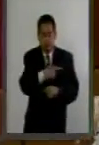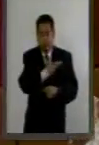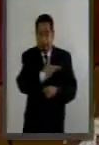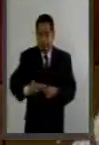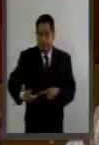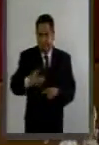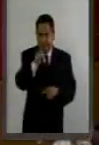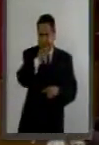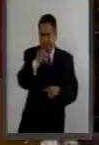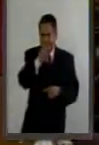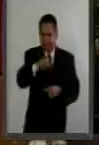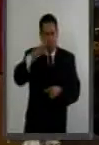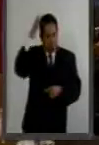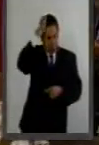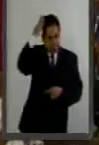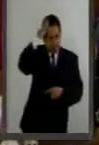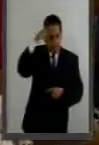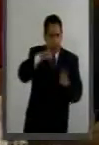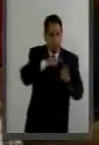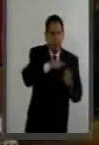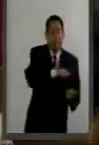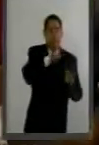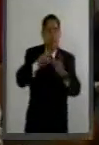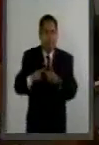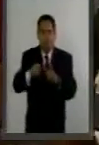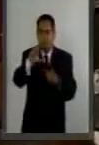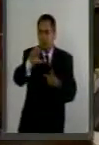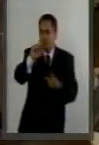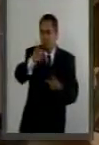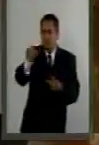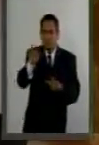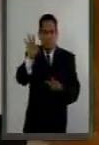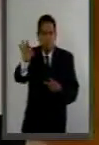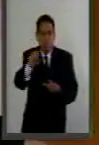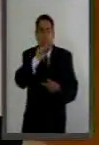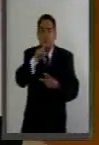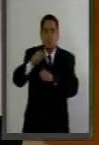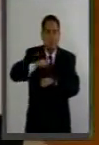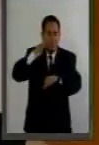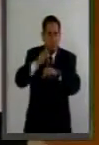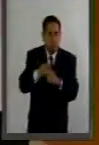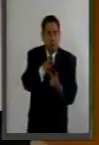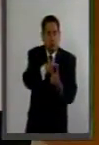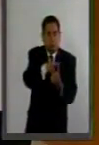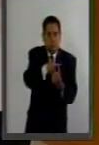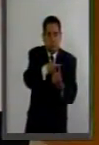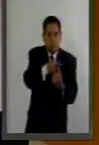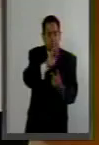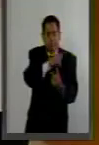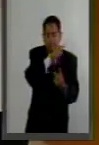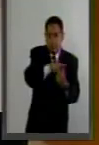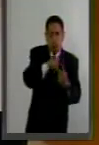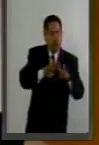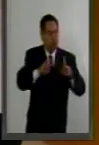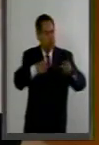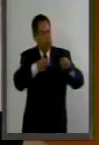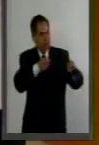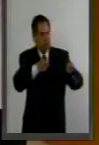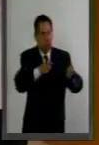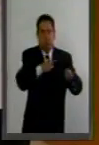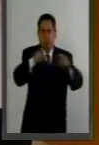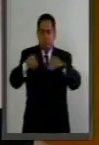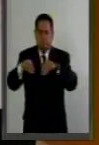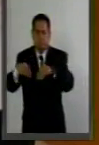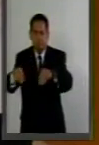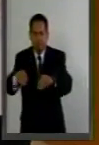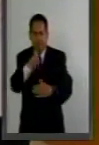encabeza también el Consejo de la Judicatura Federal. De esta manera, es responsable tanto de la dirección como de la